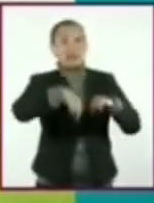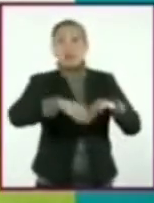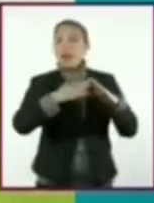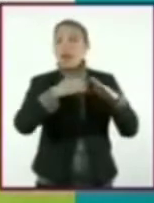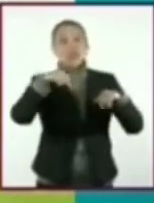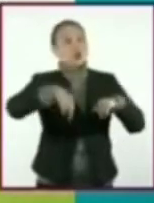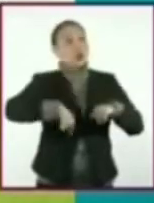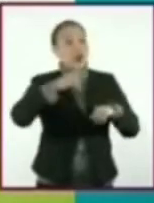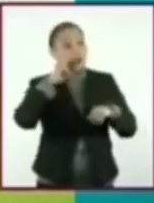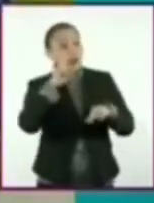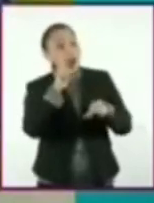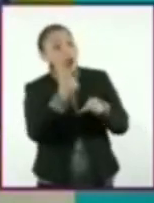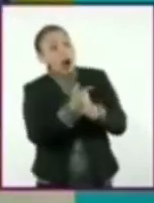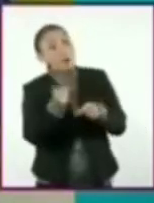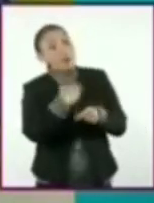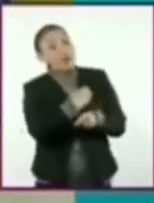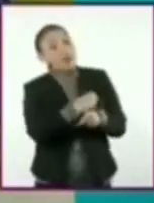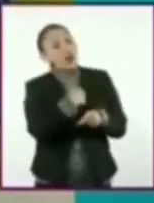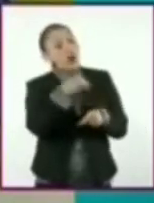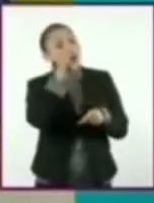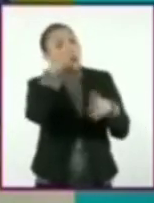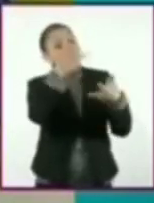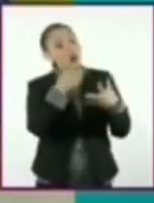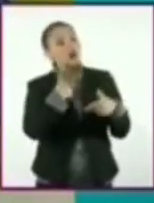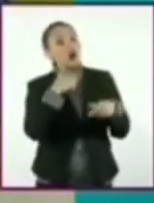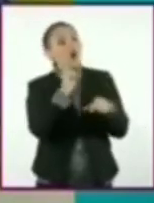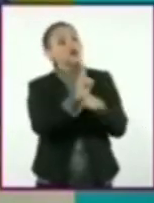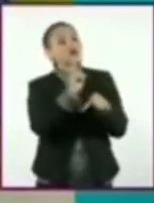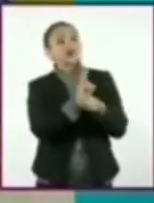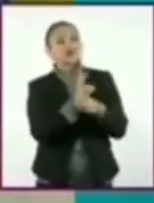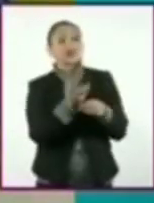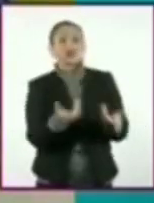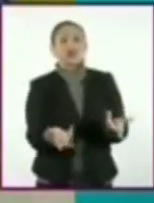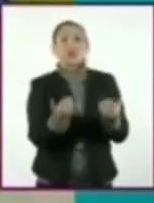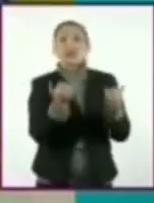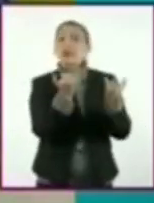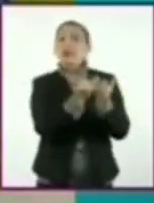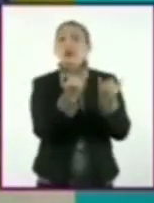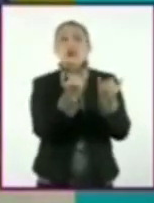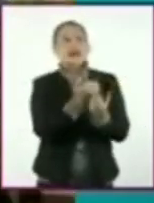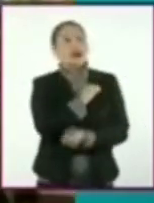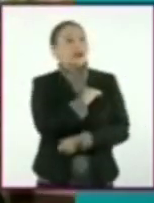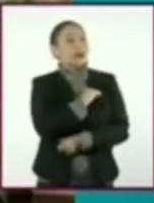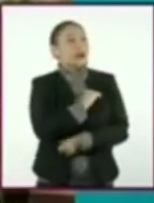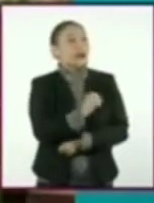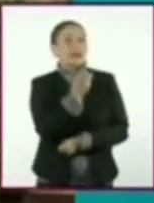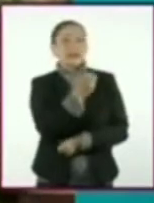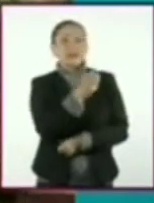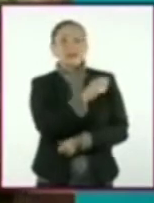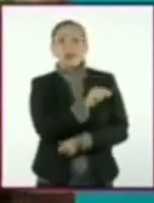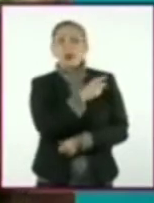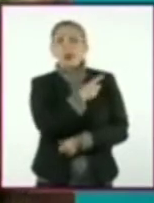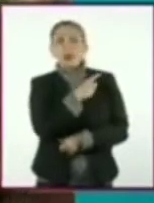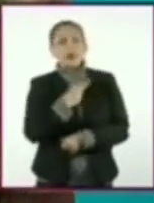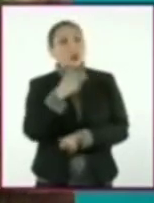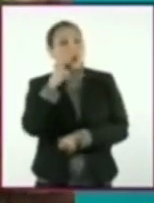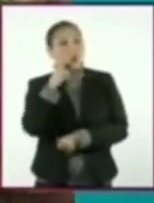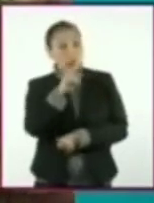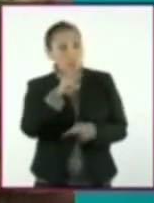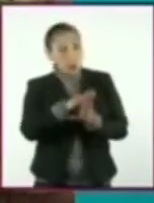todo, pero yo veo cómo acaba mi hijo. Y está igual de mal, o sea, el que veas